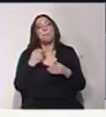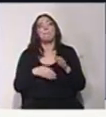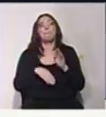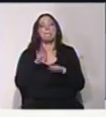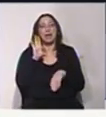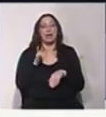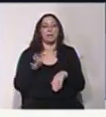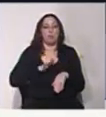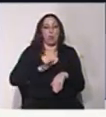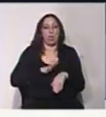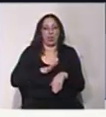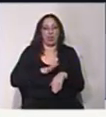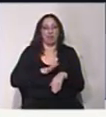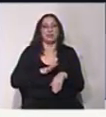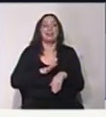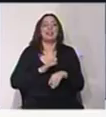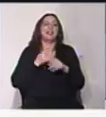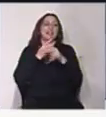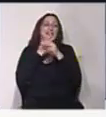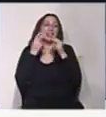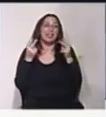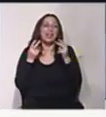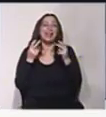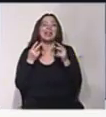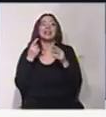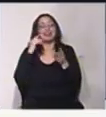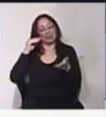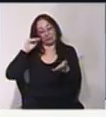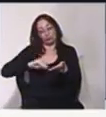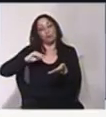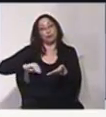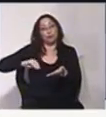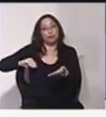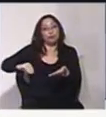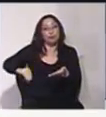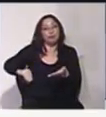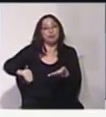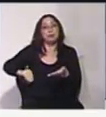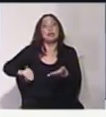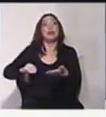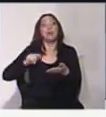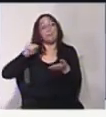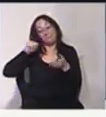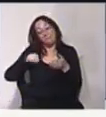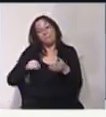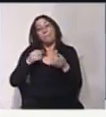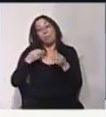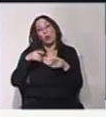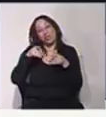en mujeres, y generalmente entonces se registran justamente por ese lado, ¿no? Que